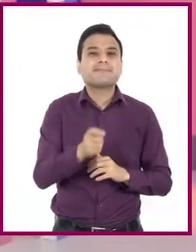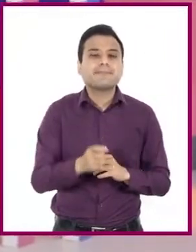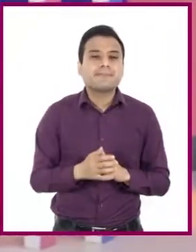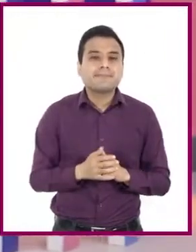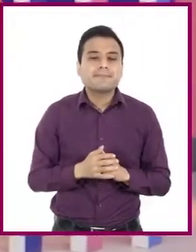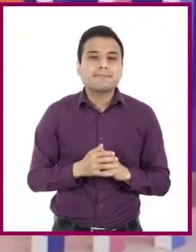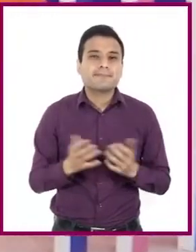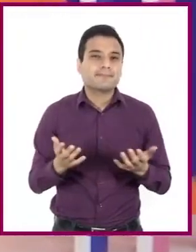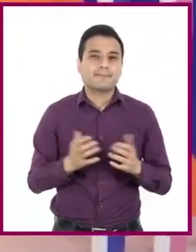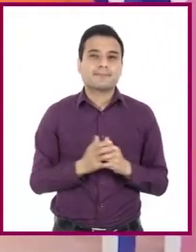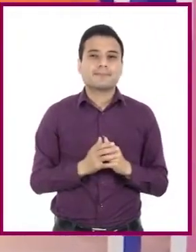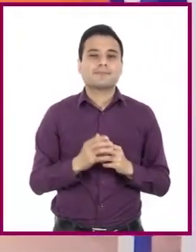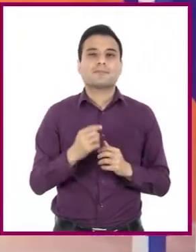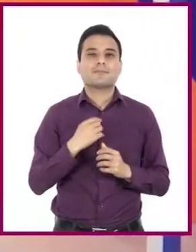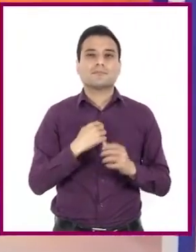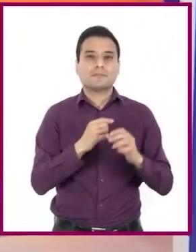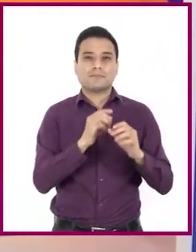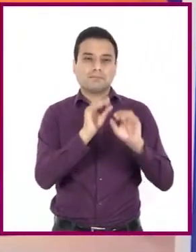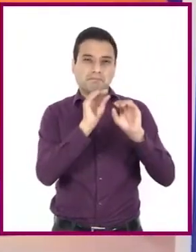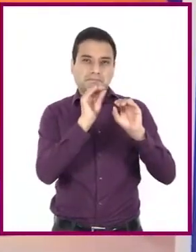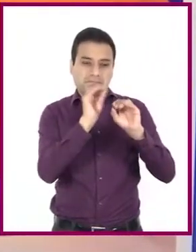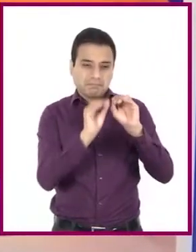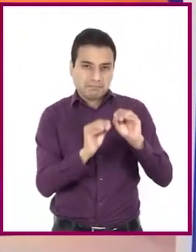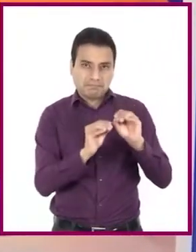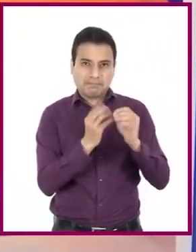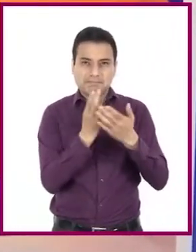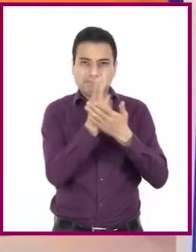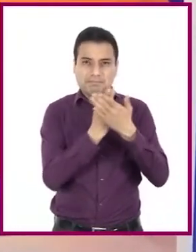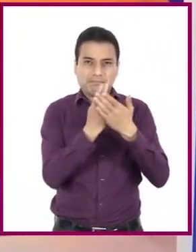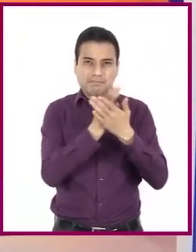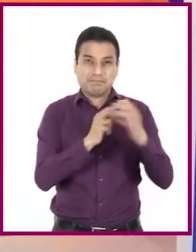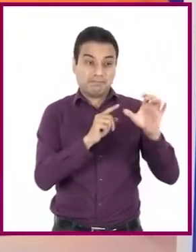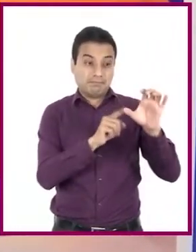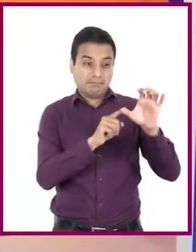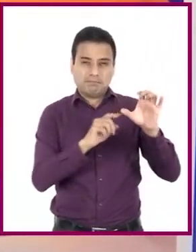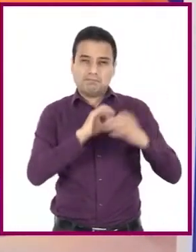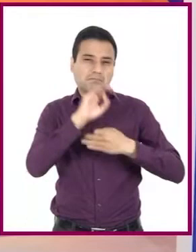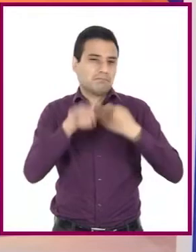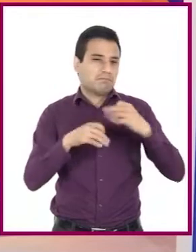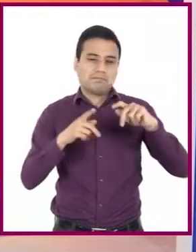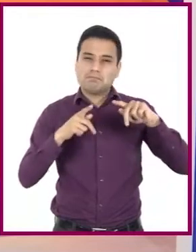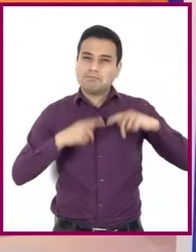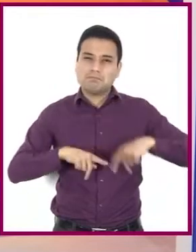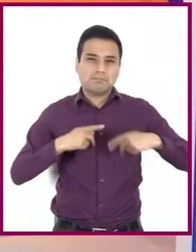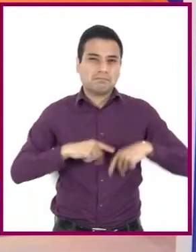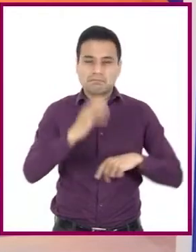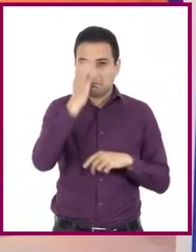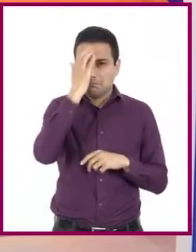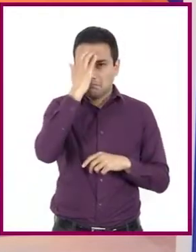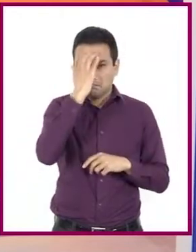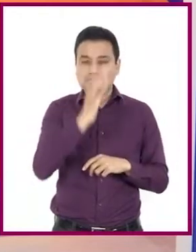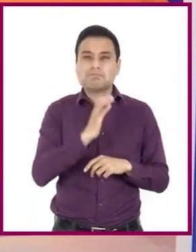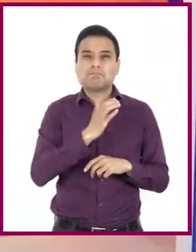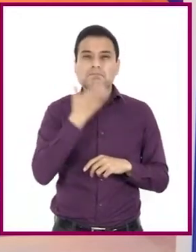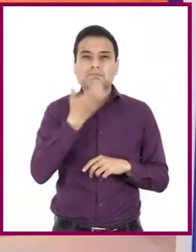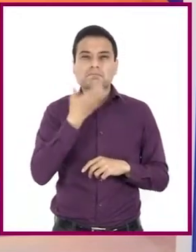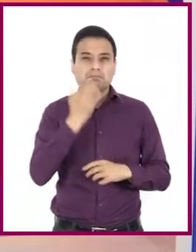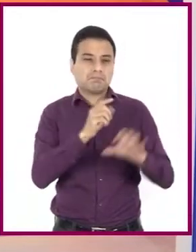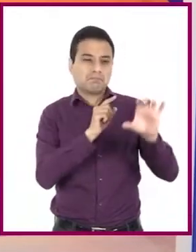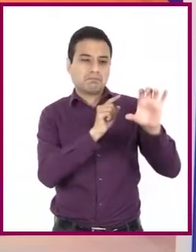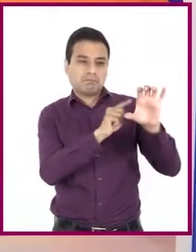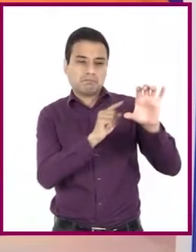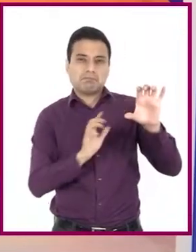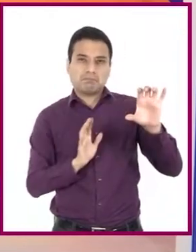representar algo con una forma convencional, es decir, aceptada por los demás, como lo pueden ver,